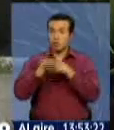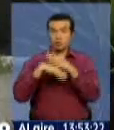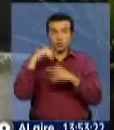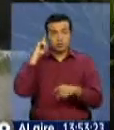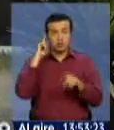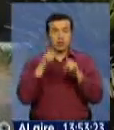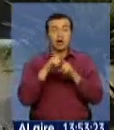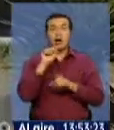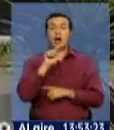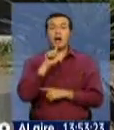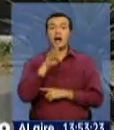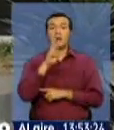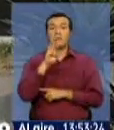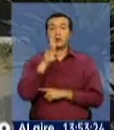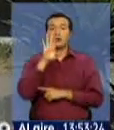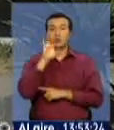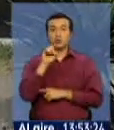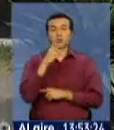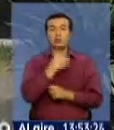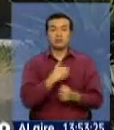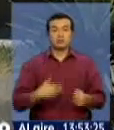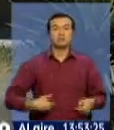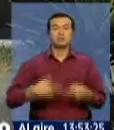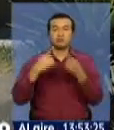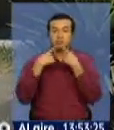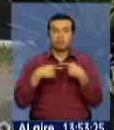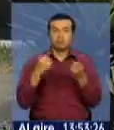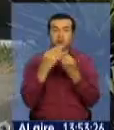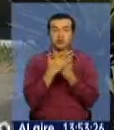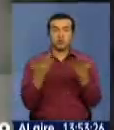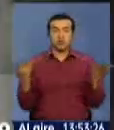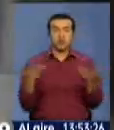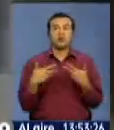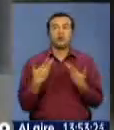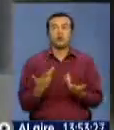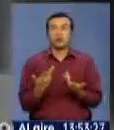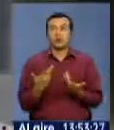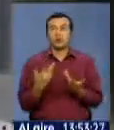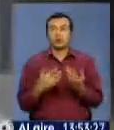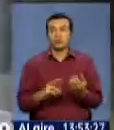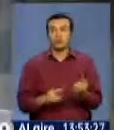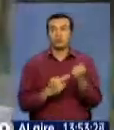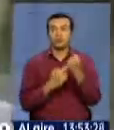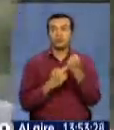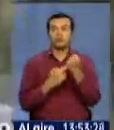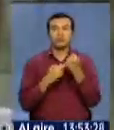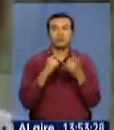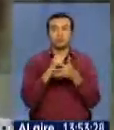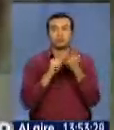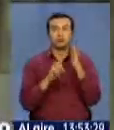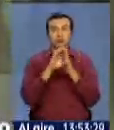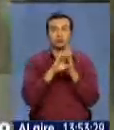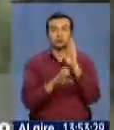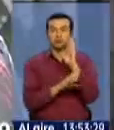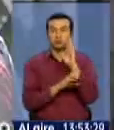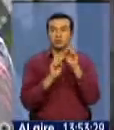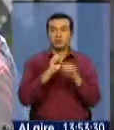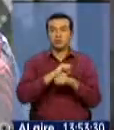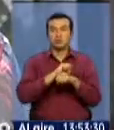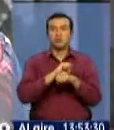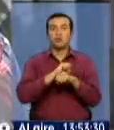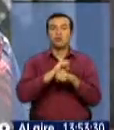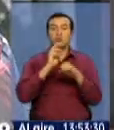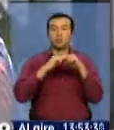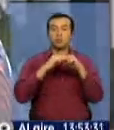Alberto Acosta destacó el mensaje del jefe de Estado en el que manifiesta que a través de la consulta se reforzarán los principios de la Constitución de Montecristi. Si